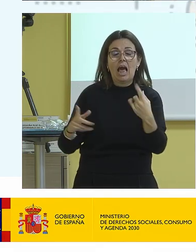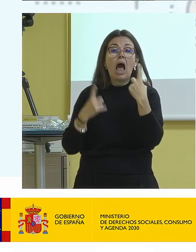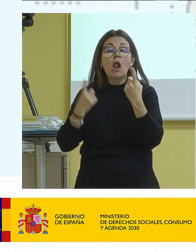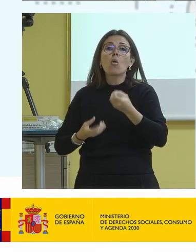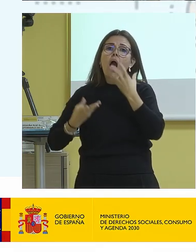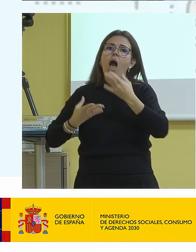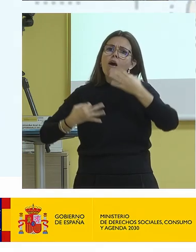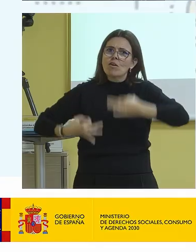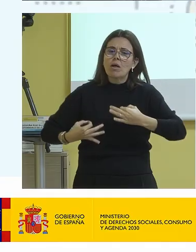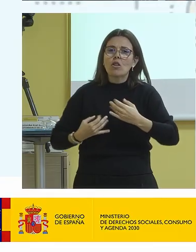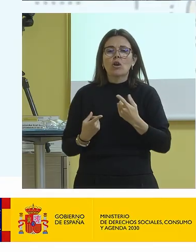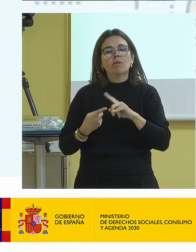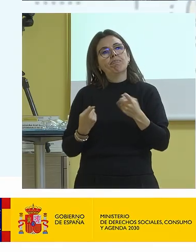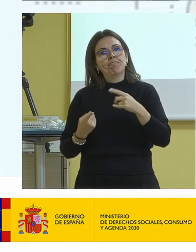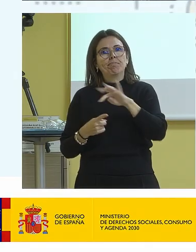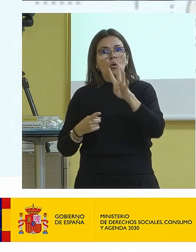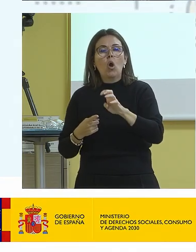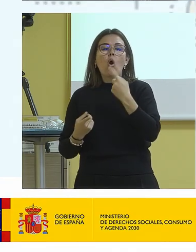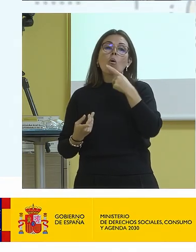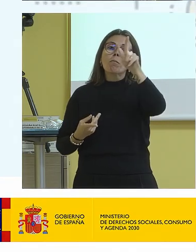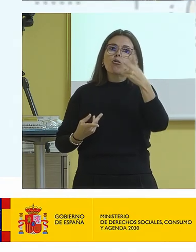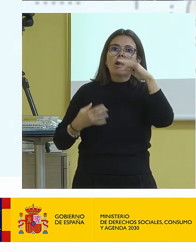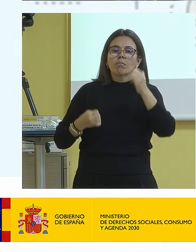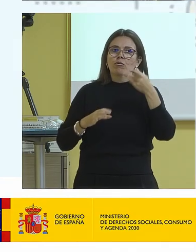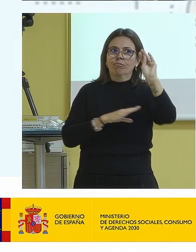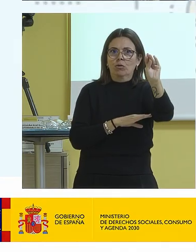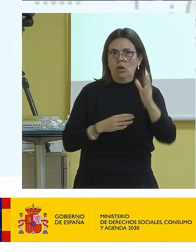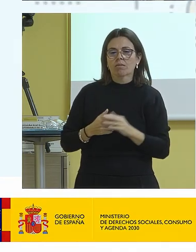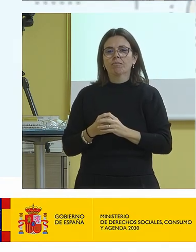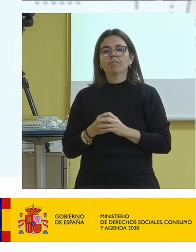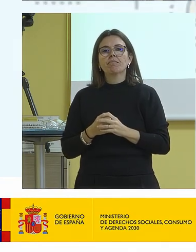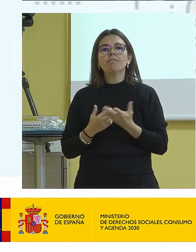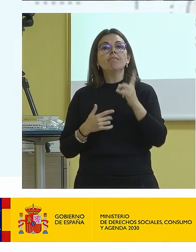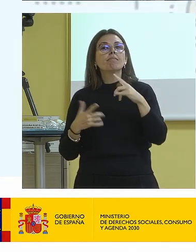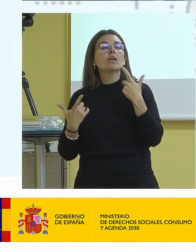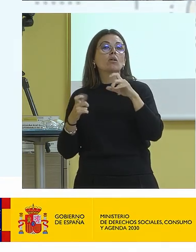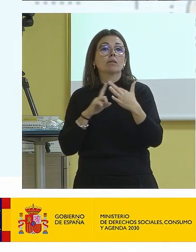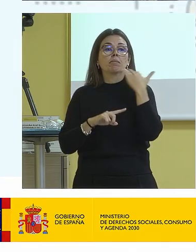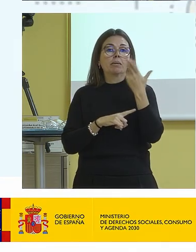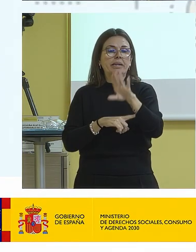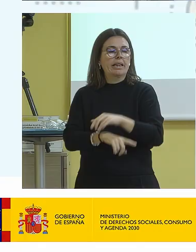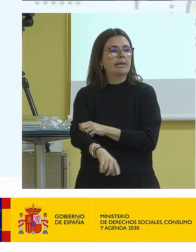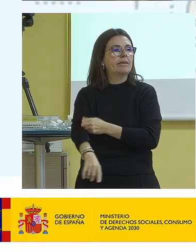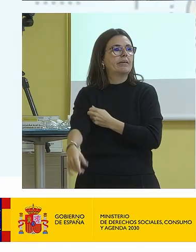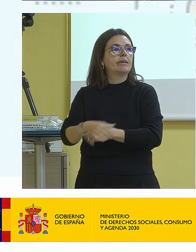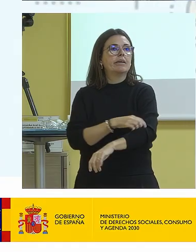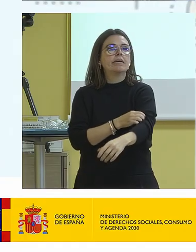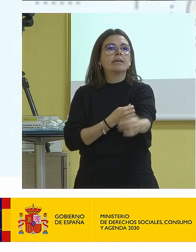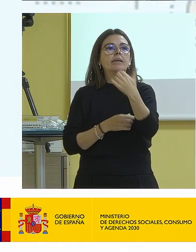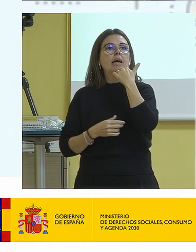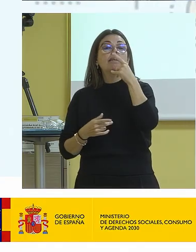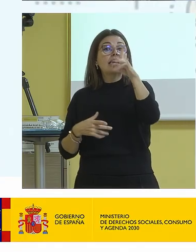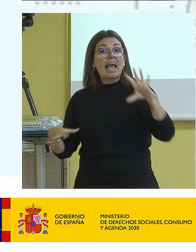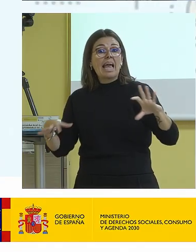hay que cuestionarlas o pasárselas a gente que sí que sepa. Igual, el sesgo de representatividad, si algo es plausible